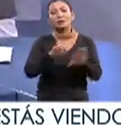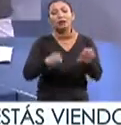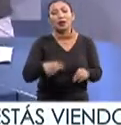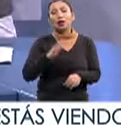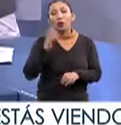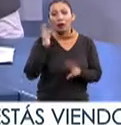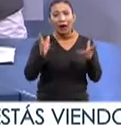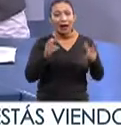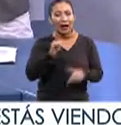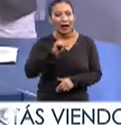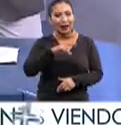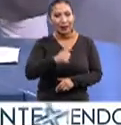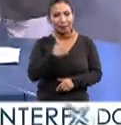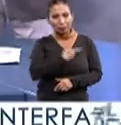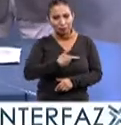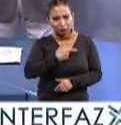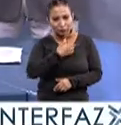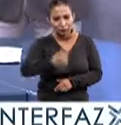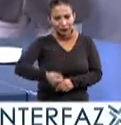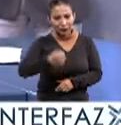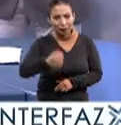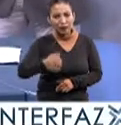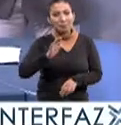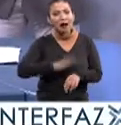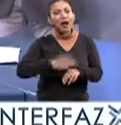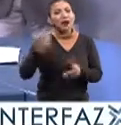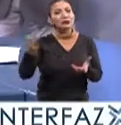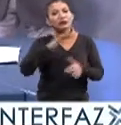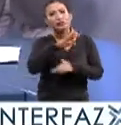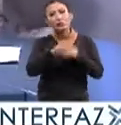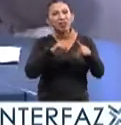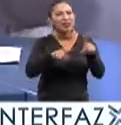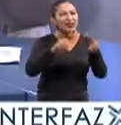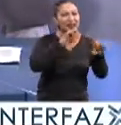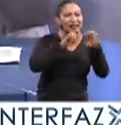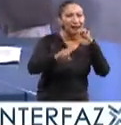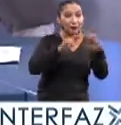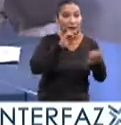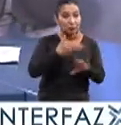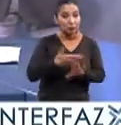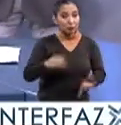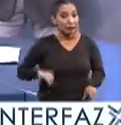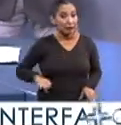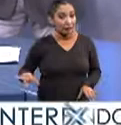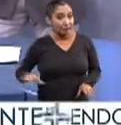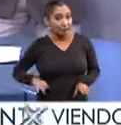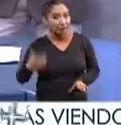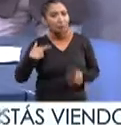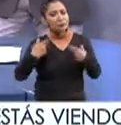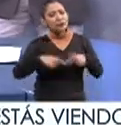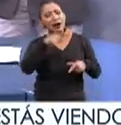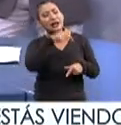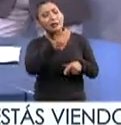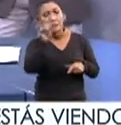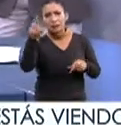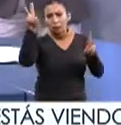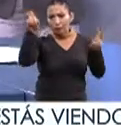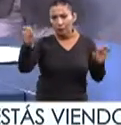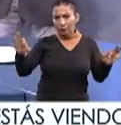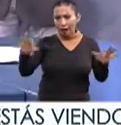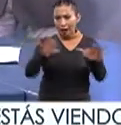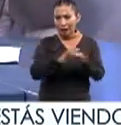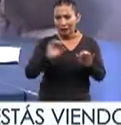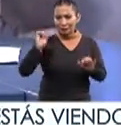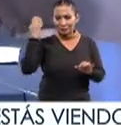es, Ana Cristina, un gusto saludarte, muy buenos días, sobre todo cuando es un programa lleno de entrevistas muy interesantes de los protagonistas de esos temas